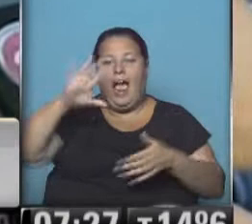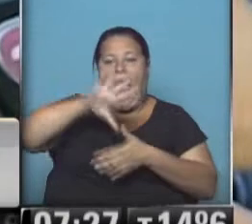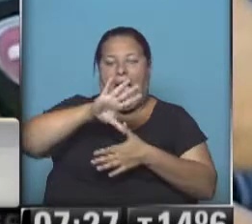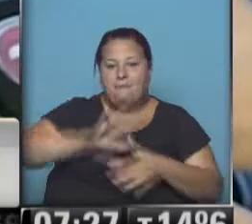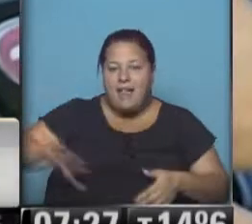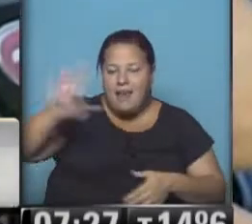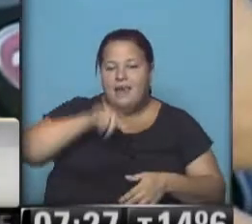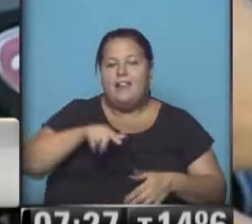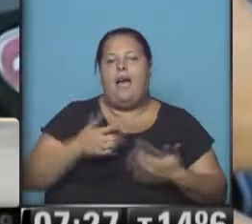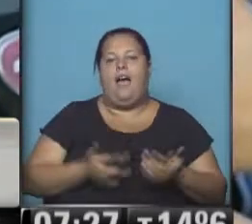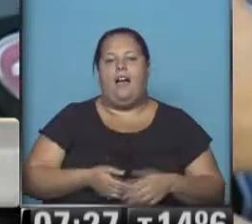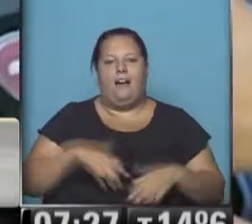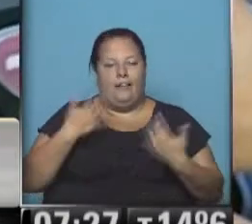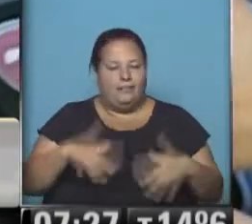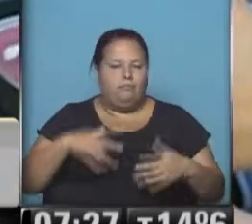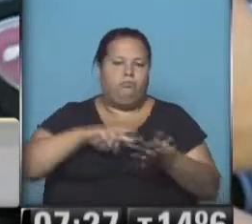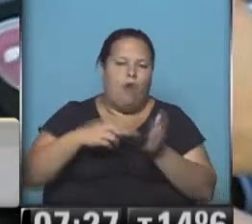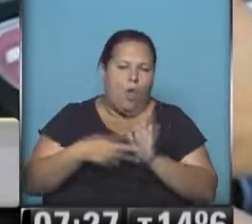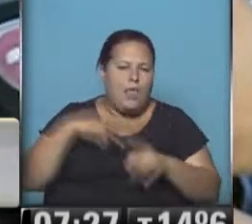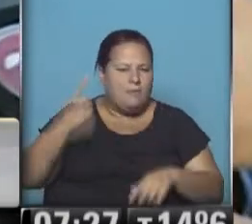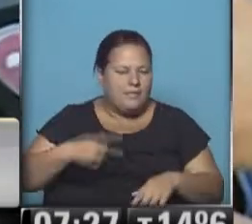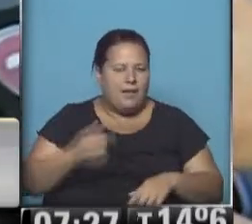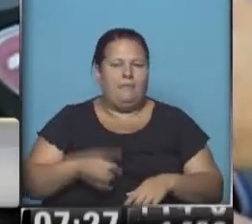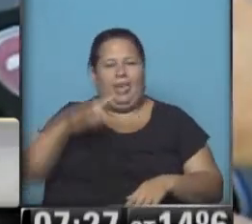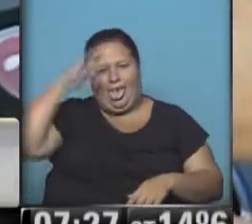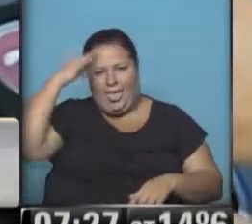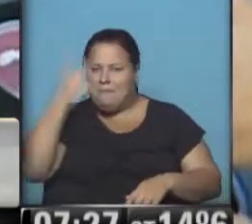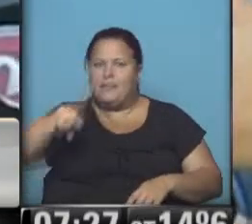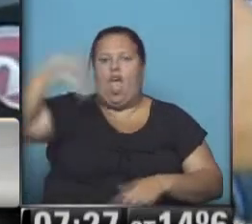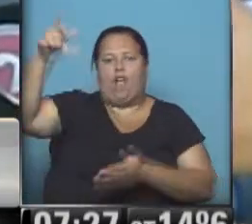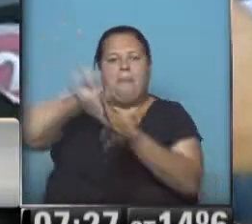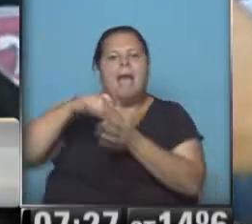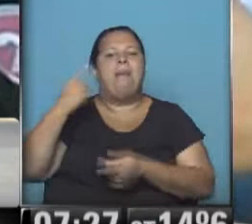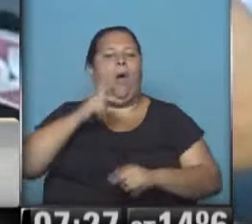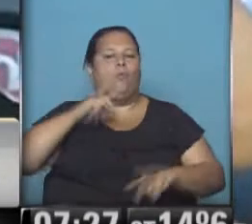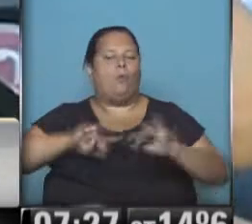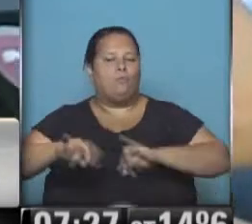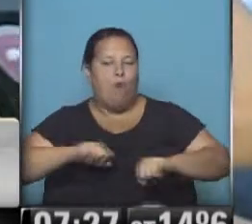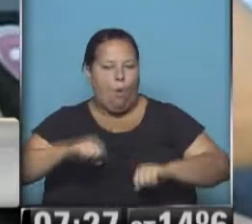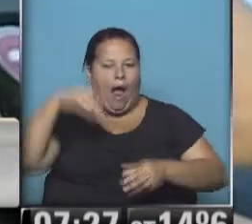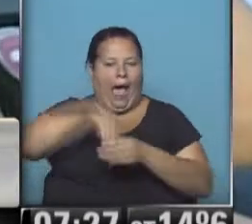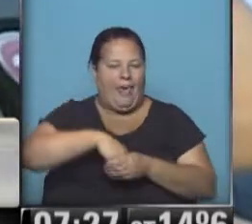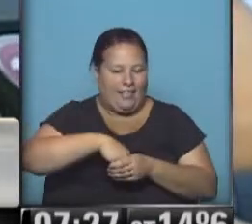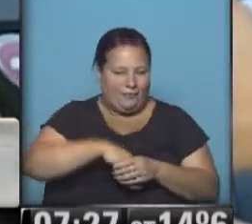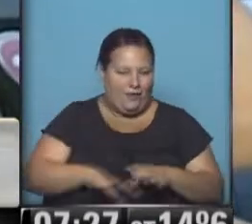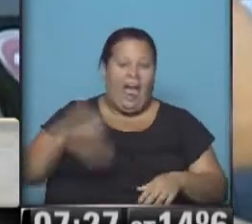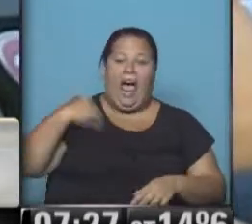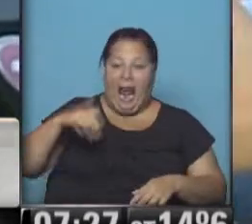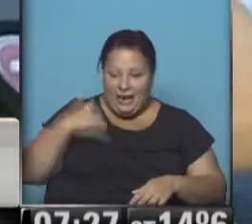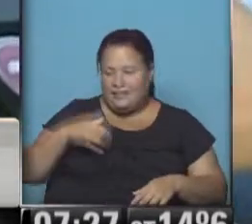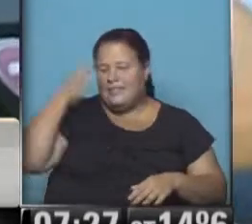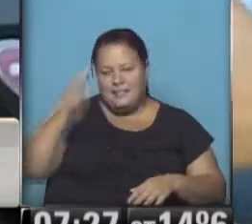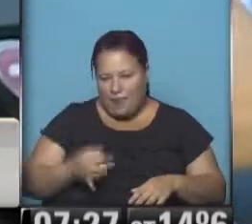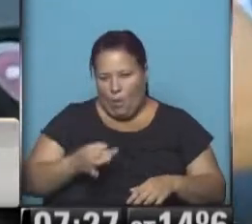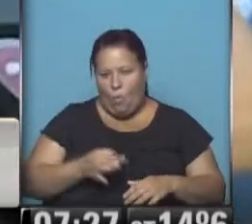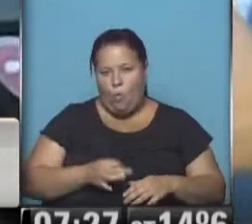Morena, salpicada de conflictos inventados desde afuera para después generar complicaciones internas que Argentina seguramente